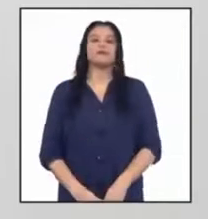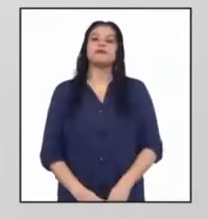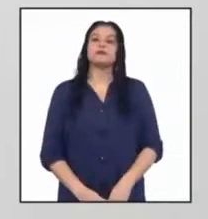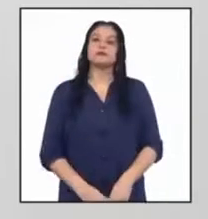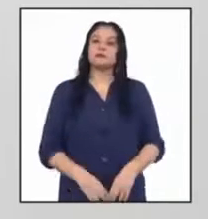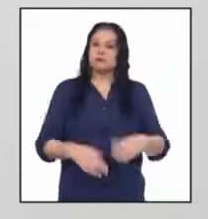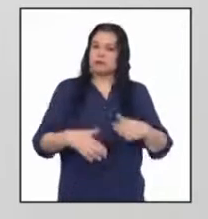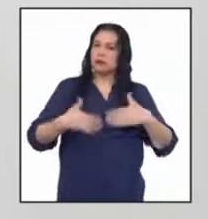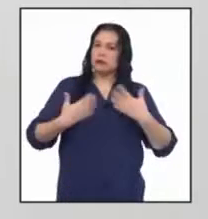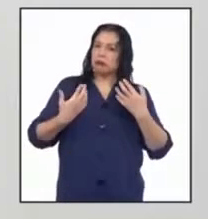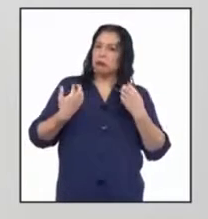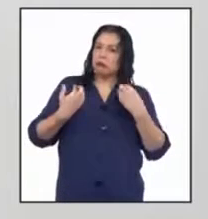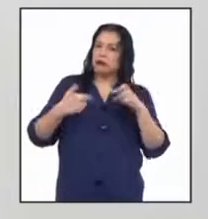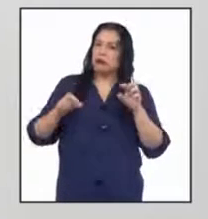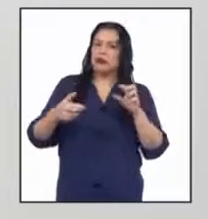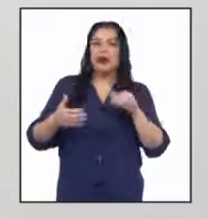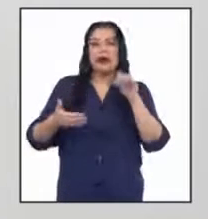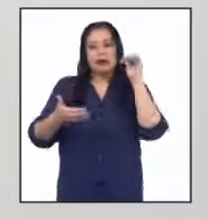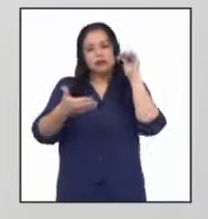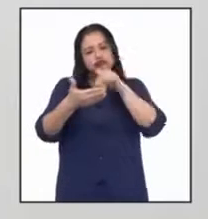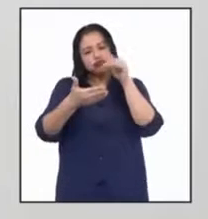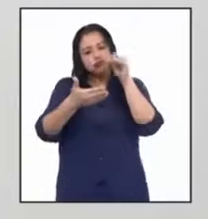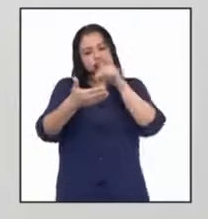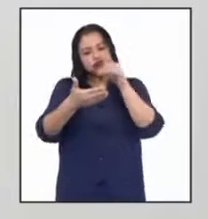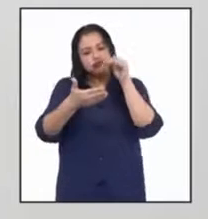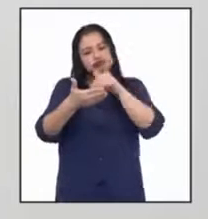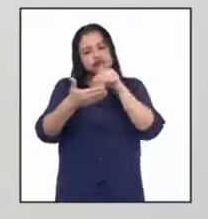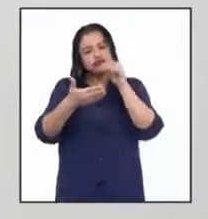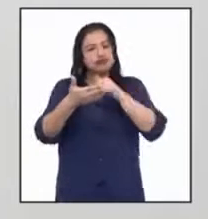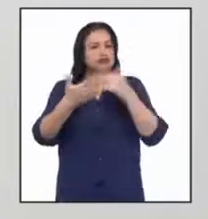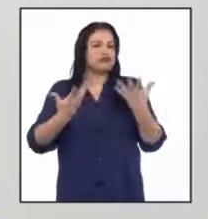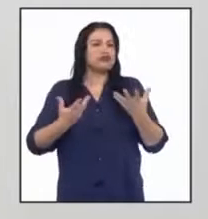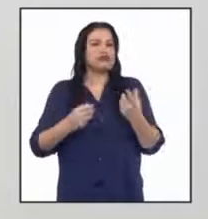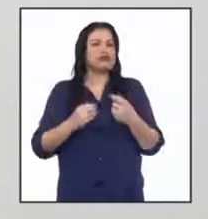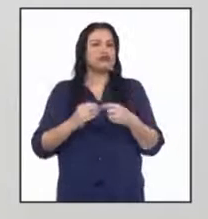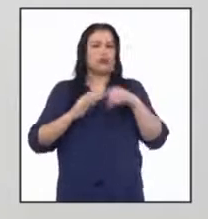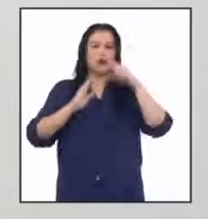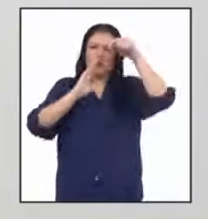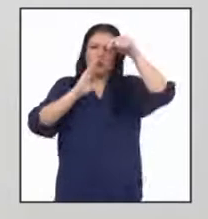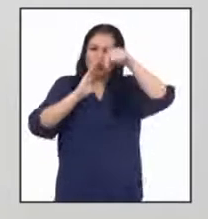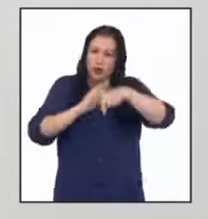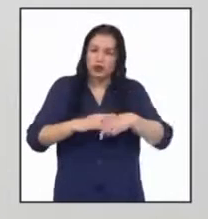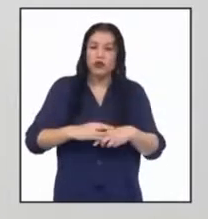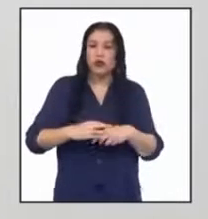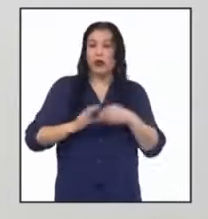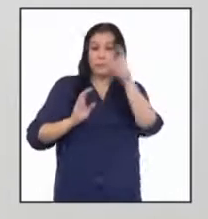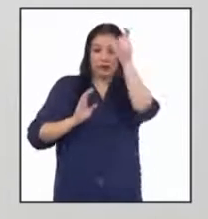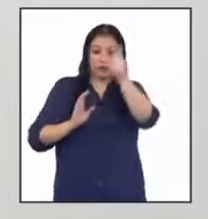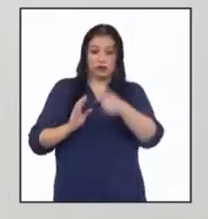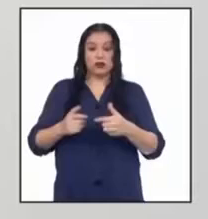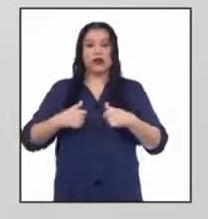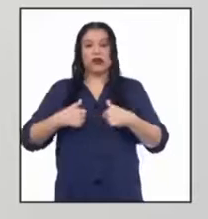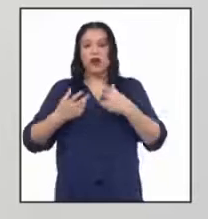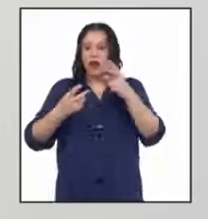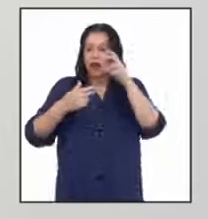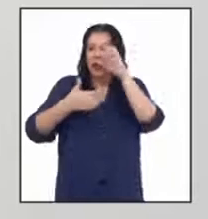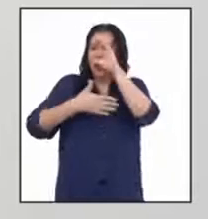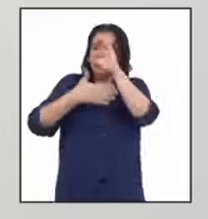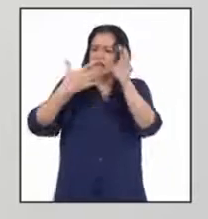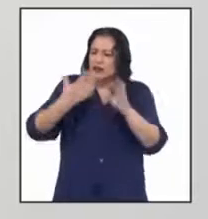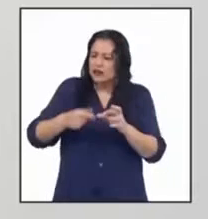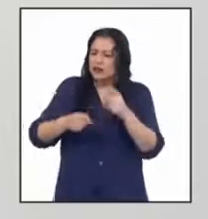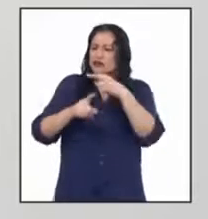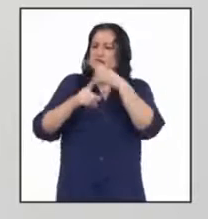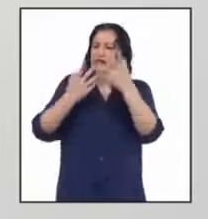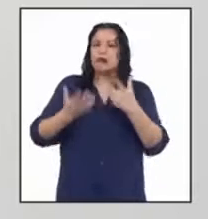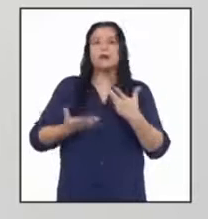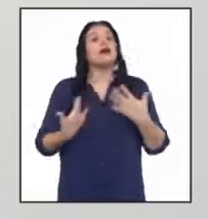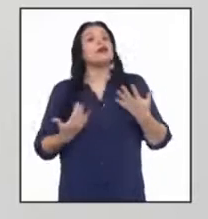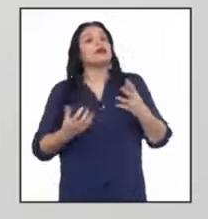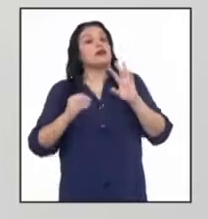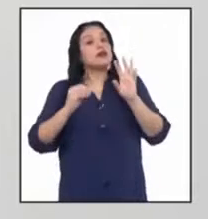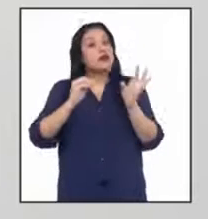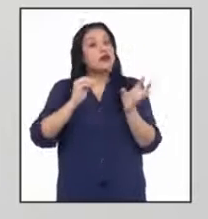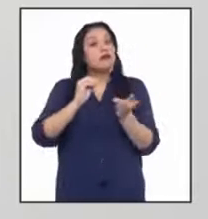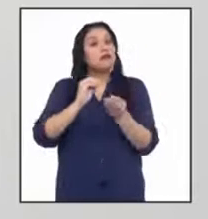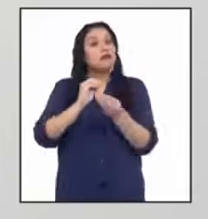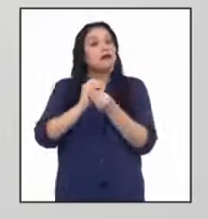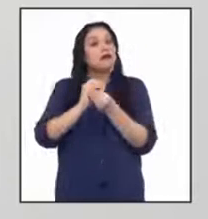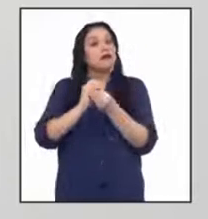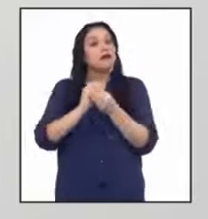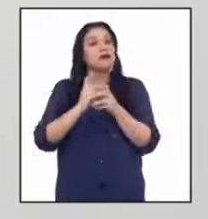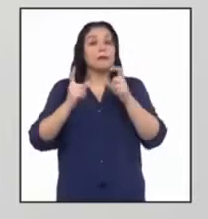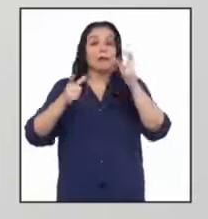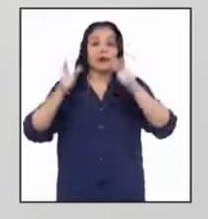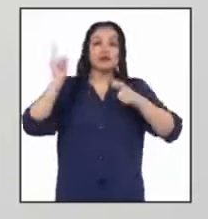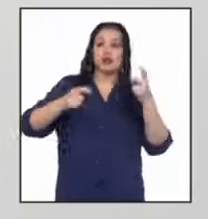Podemos permitirnos estudiar a profundidad el personaje que hemos elegido. Aumenta así la identificación del